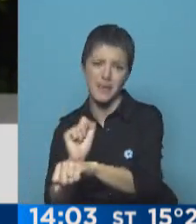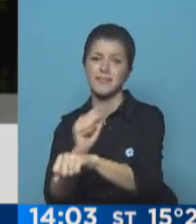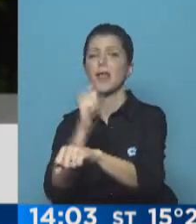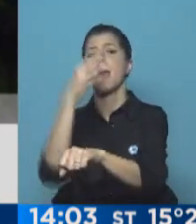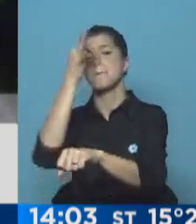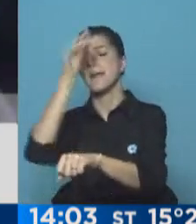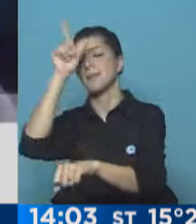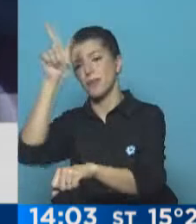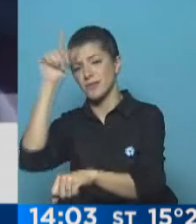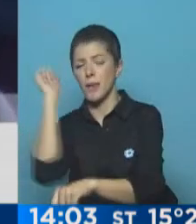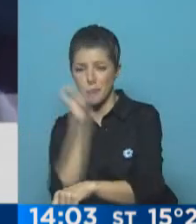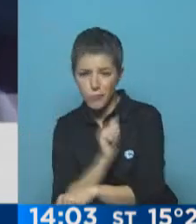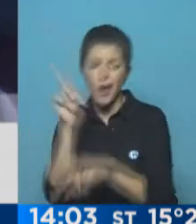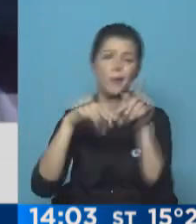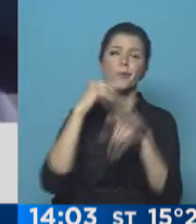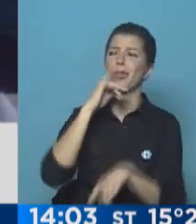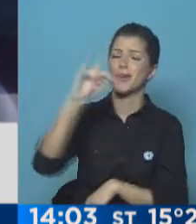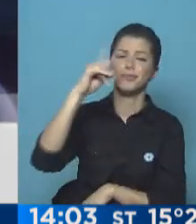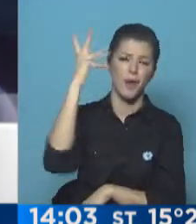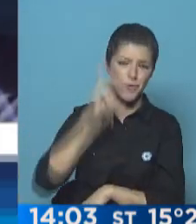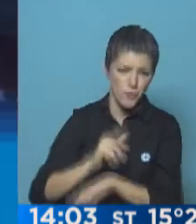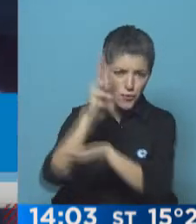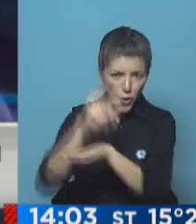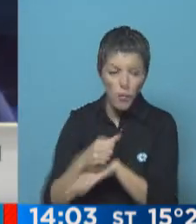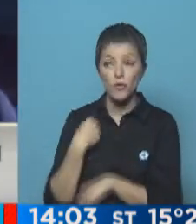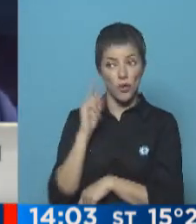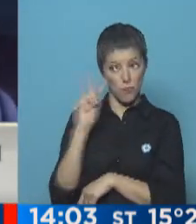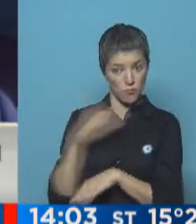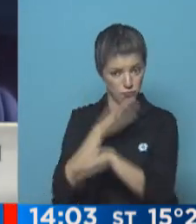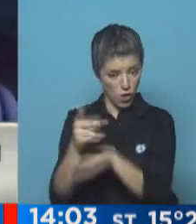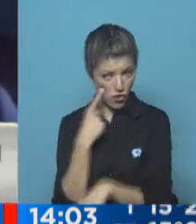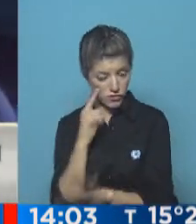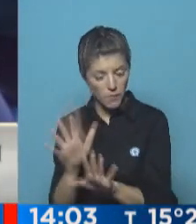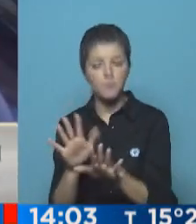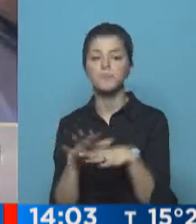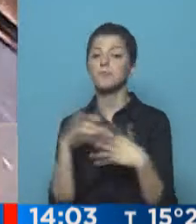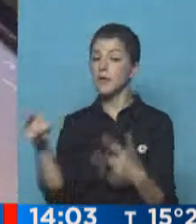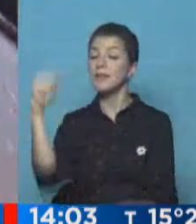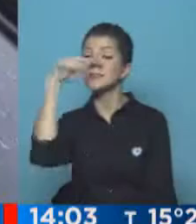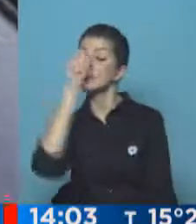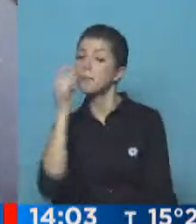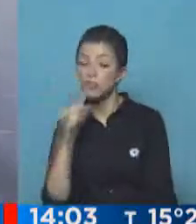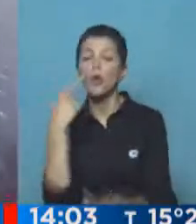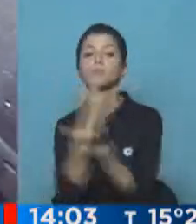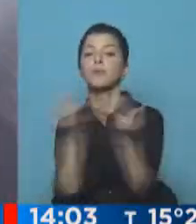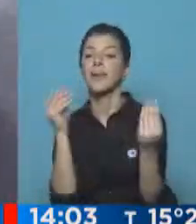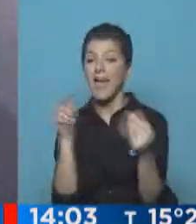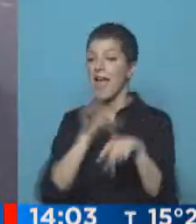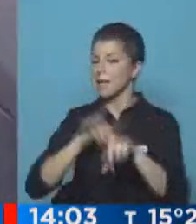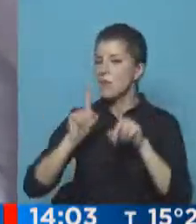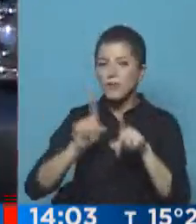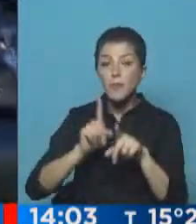heridos personas denunciando robos estuvimos con varones la comisaría y vimos lo que era lo que demuestra esos siete minutos que fueron los siete minutos que los agresores aprovecharon